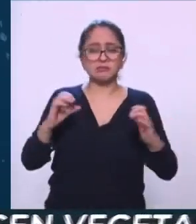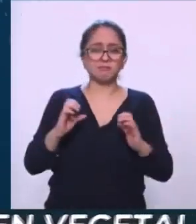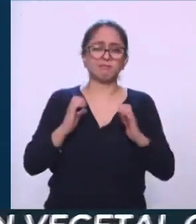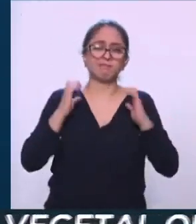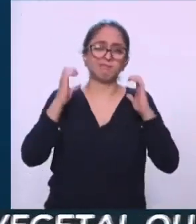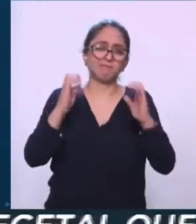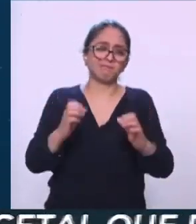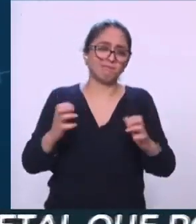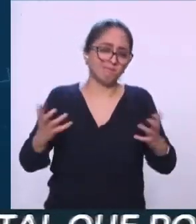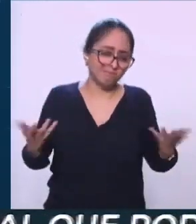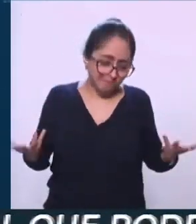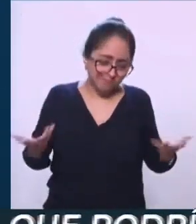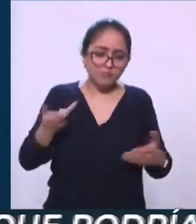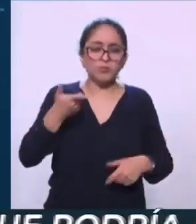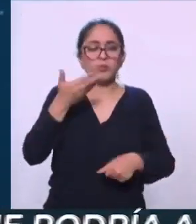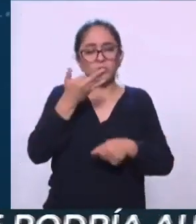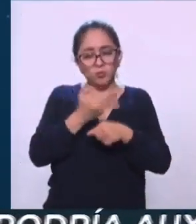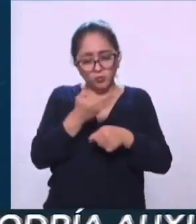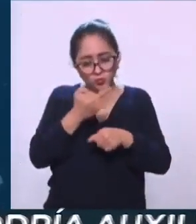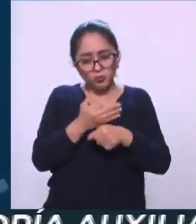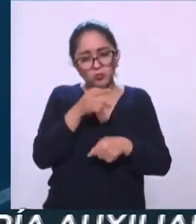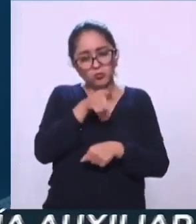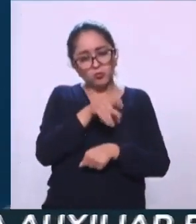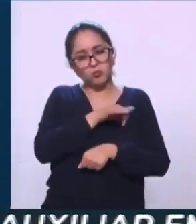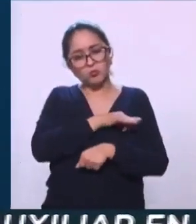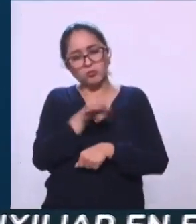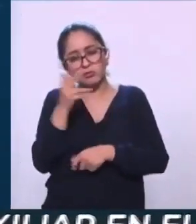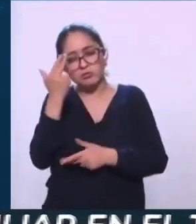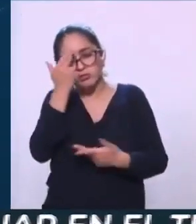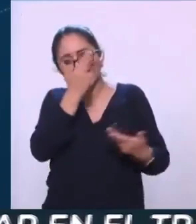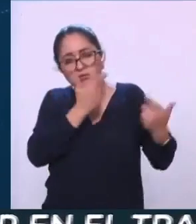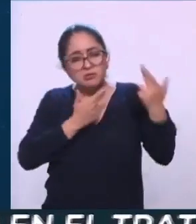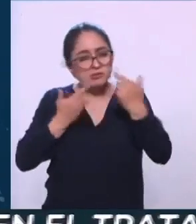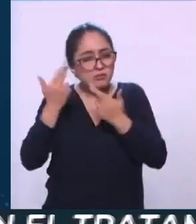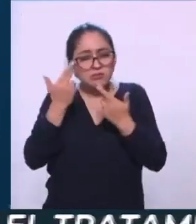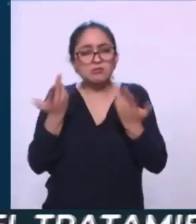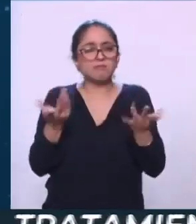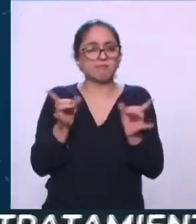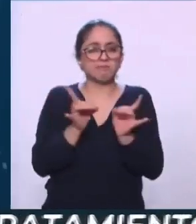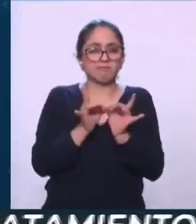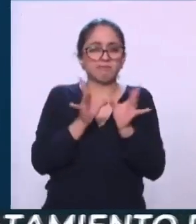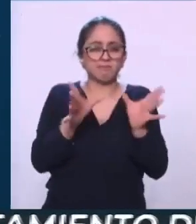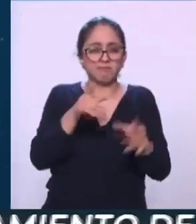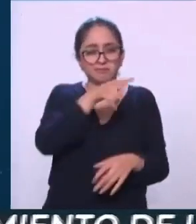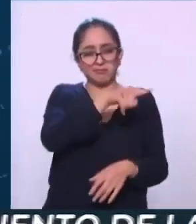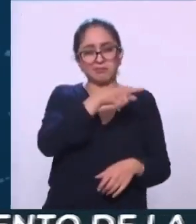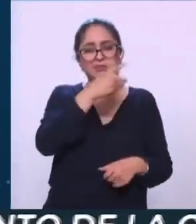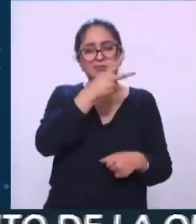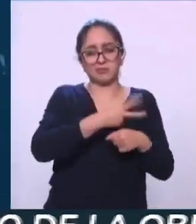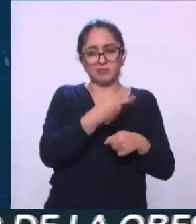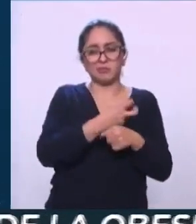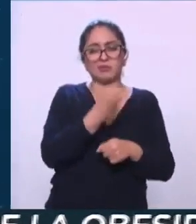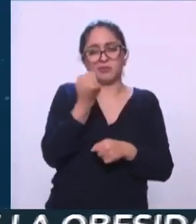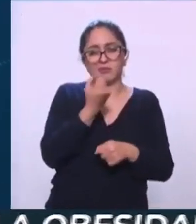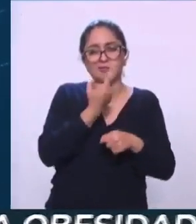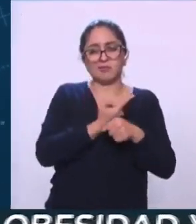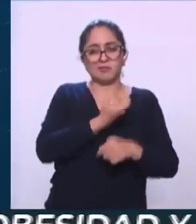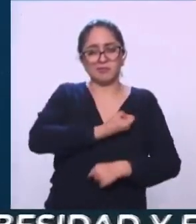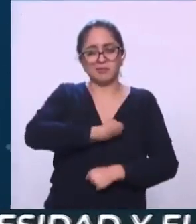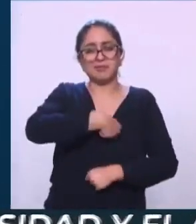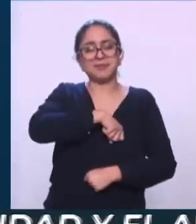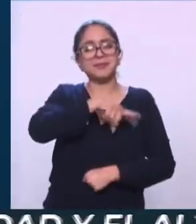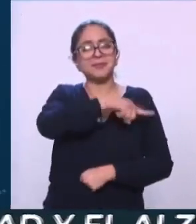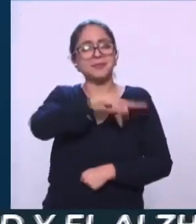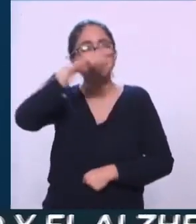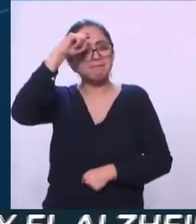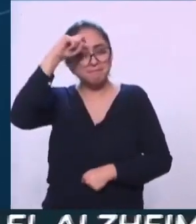que, si observamos con detenimiento, pues impacta, porque incluso al doctor Hugo López-Gatell alguien le preguntó en la conferencia